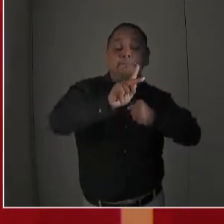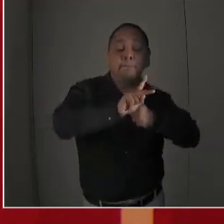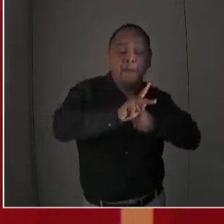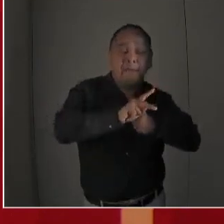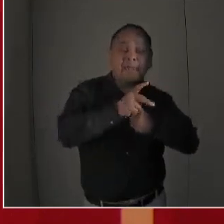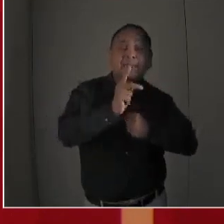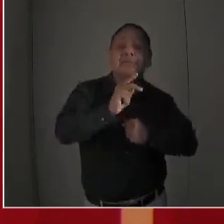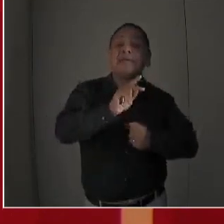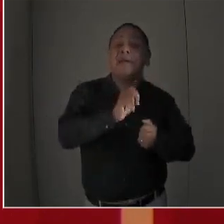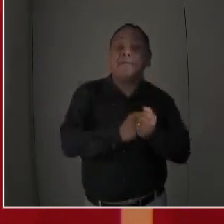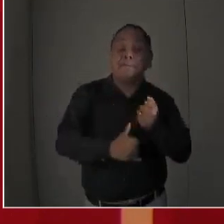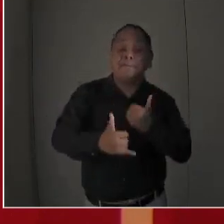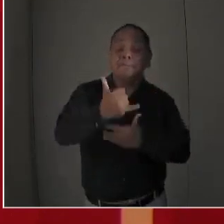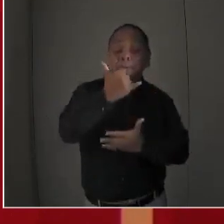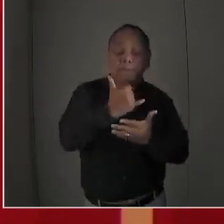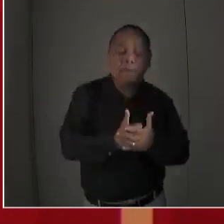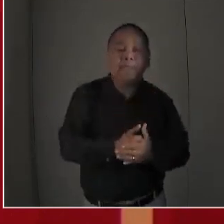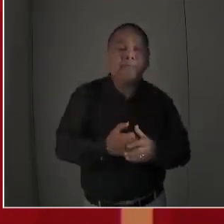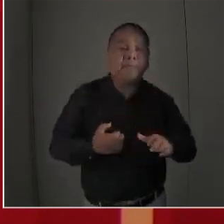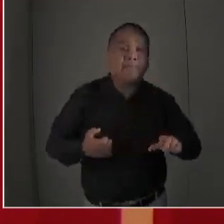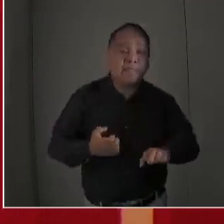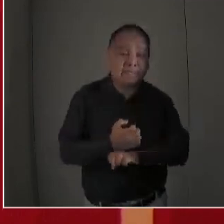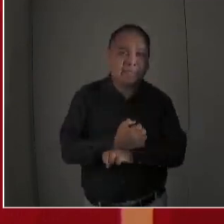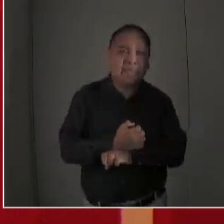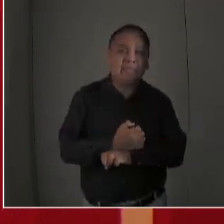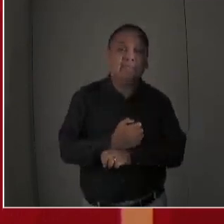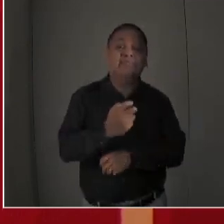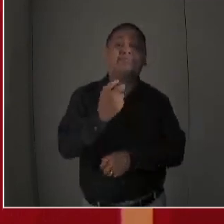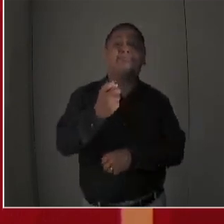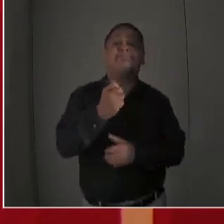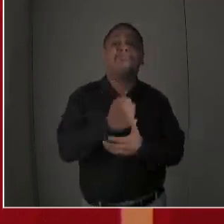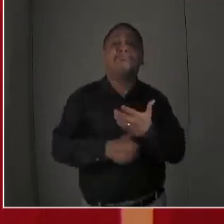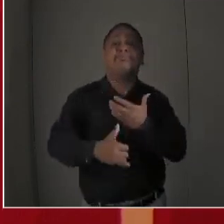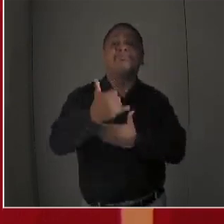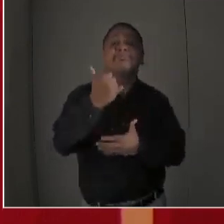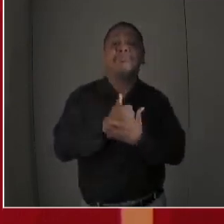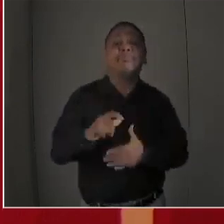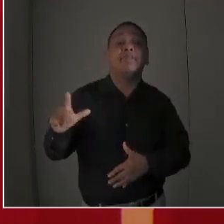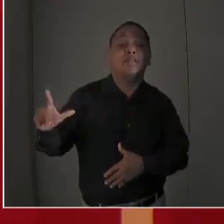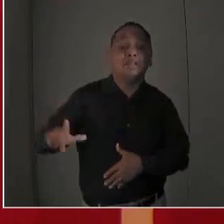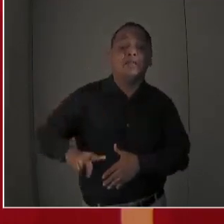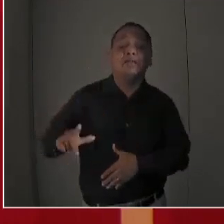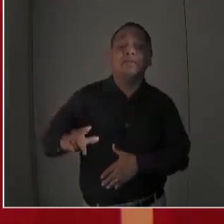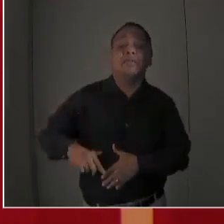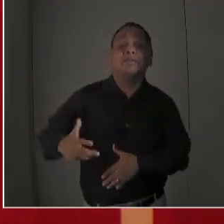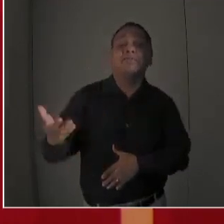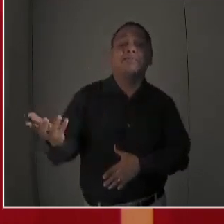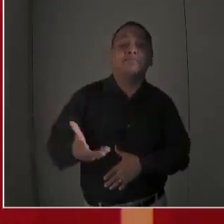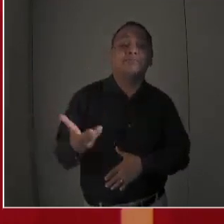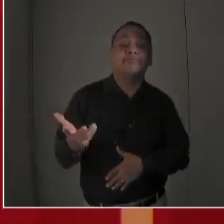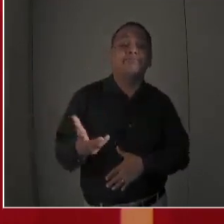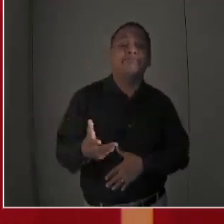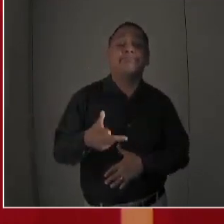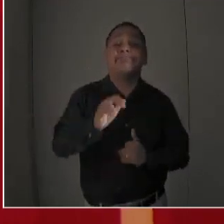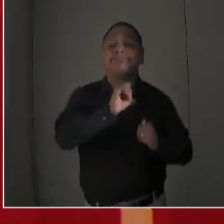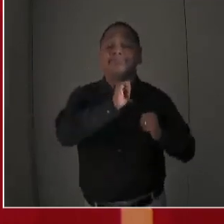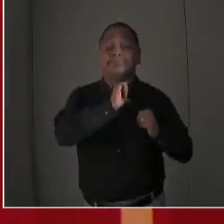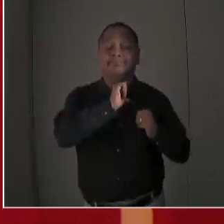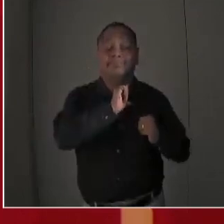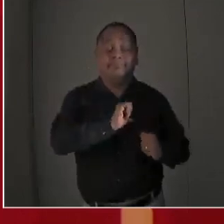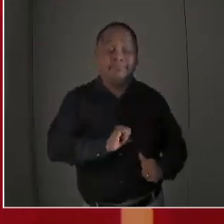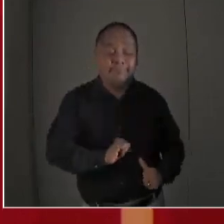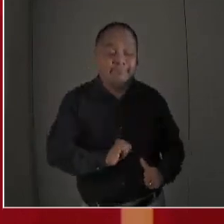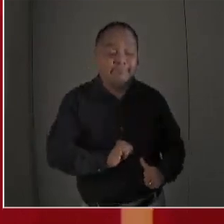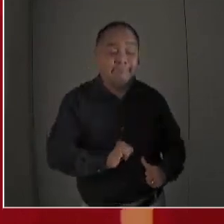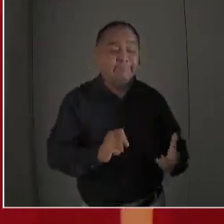municipio, un proyecto de Estado, somos un proyecto de gobierno. Y por eso, a nuestras autoridades, pues